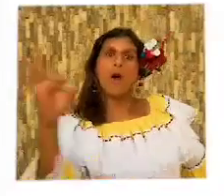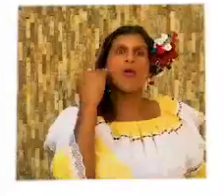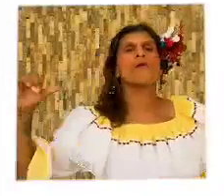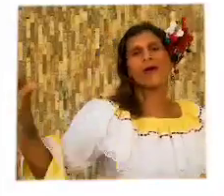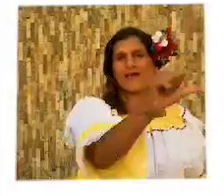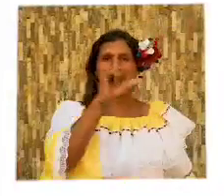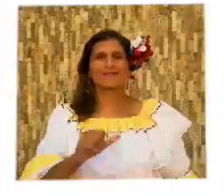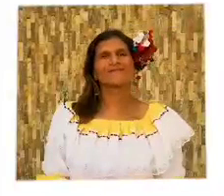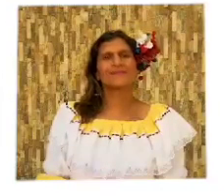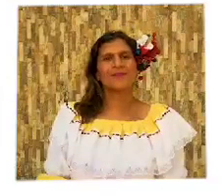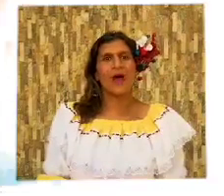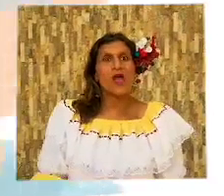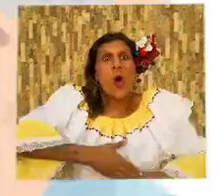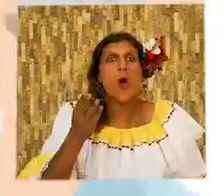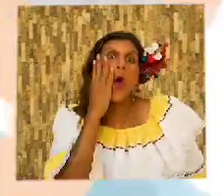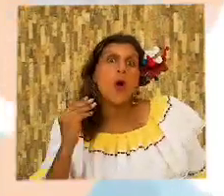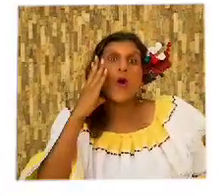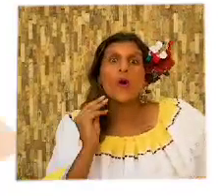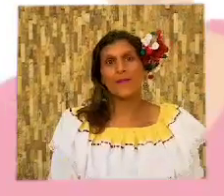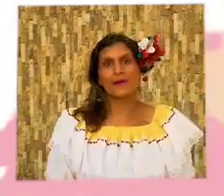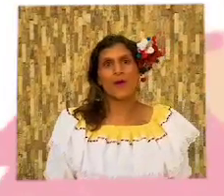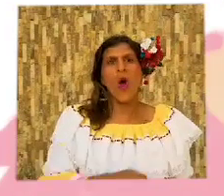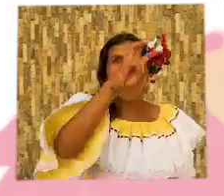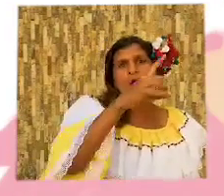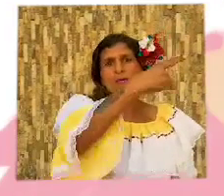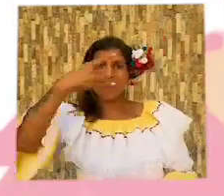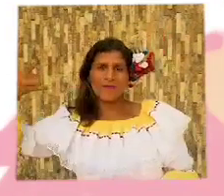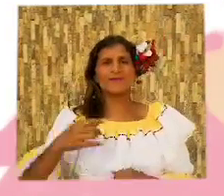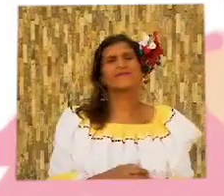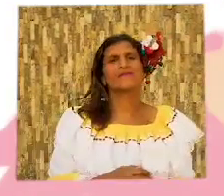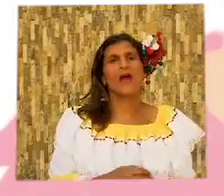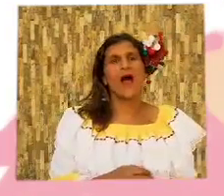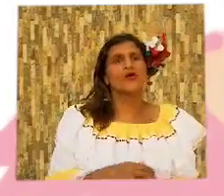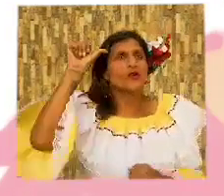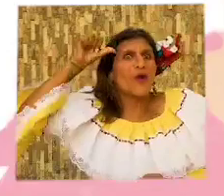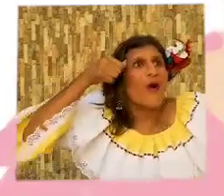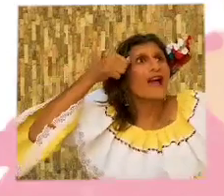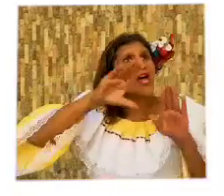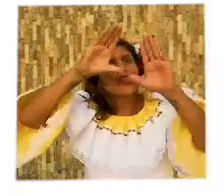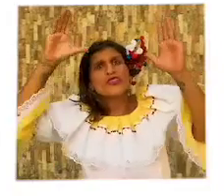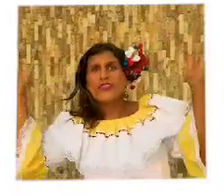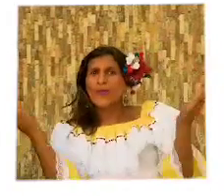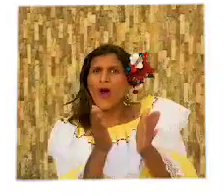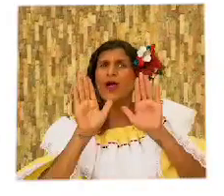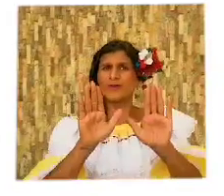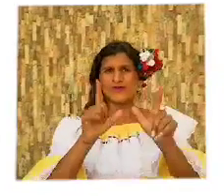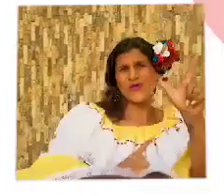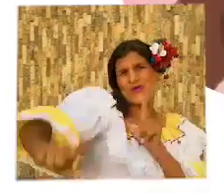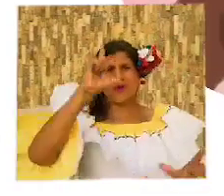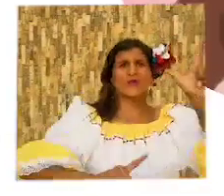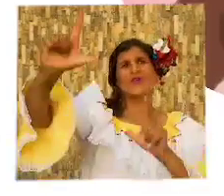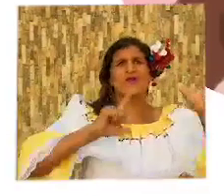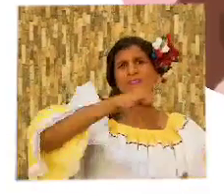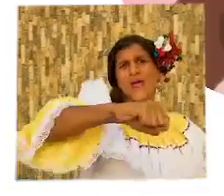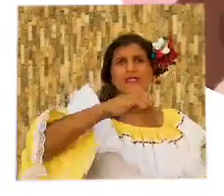Oiga, montañeros y montañeras, como es costumbre, los 8 de marzo se recuerda en todo el mundo la lucha por